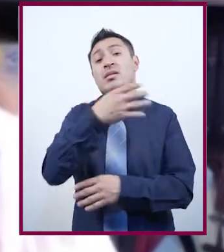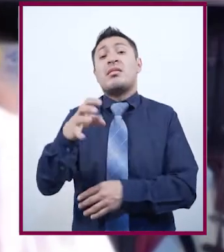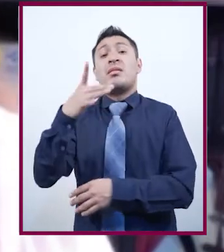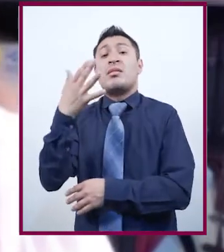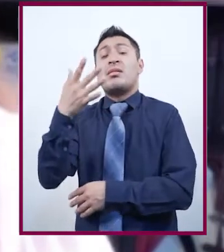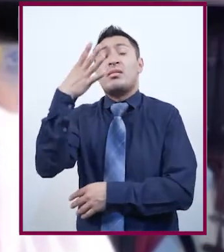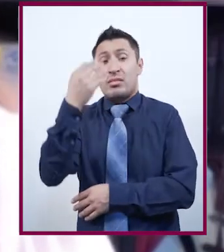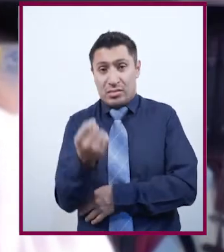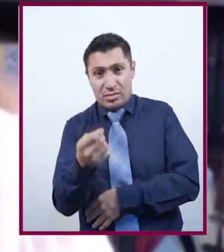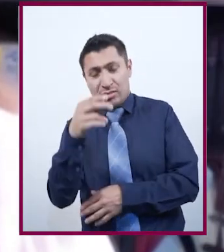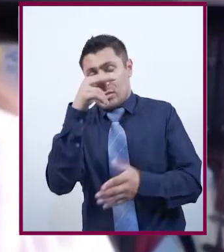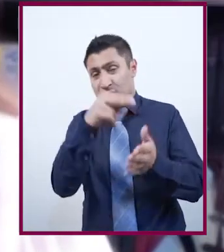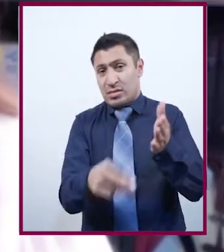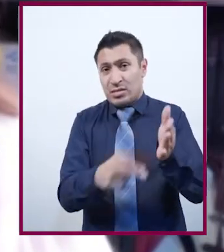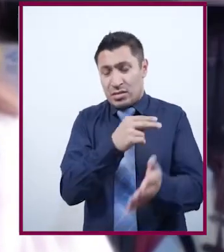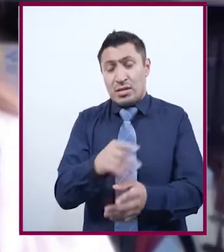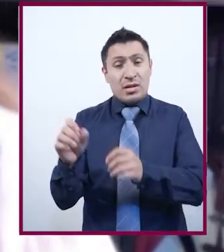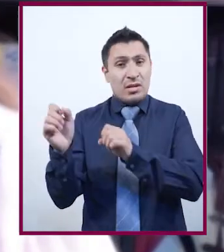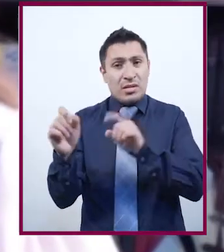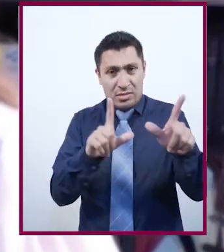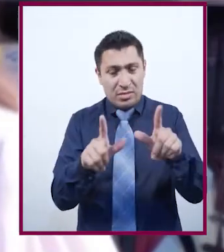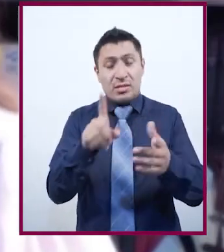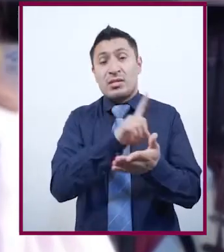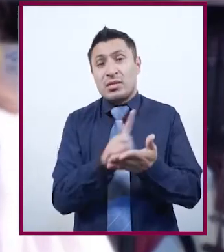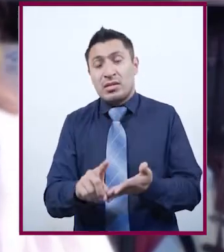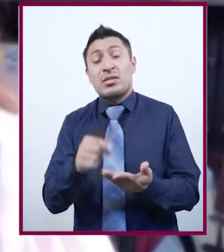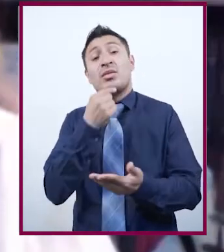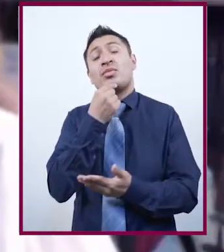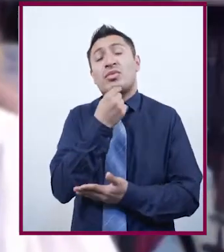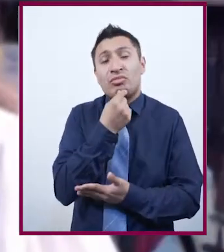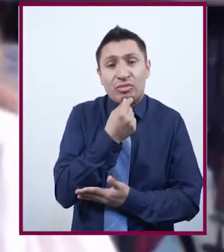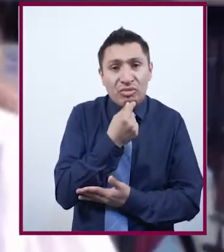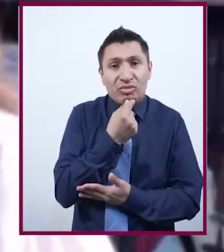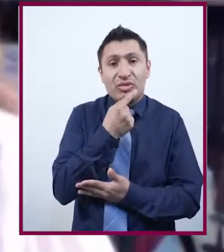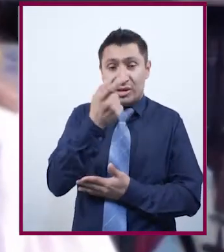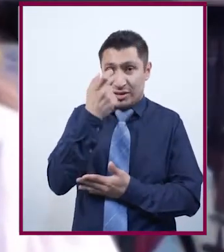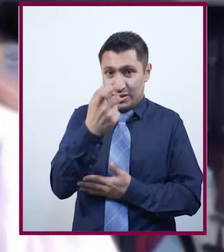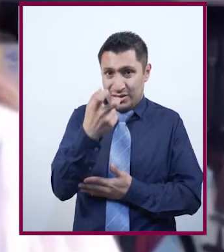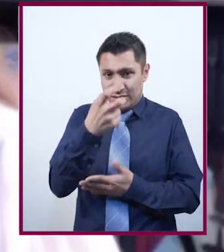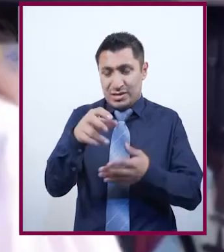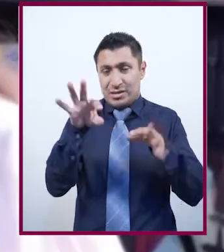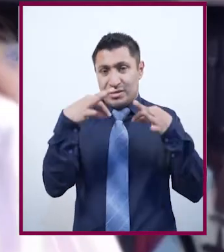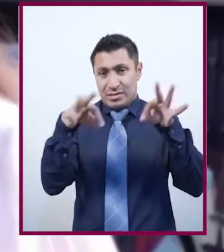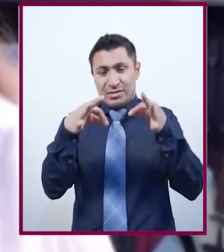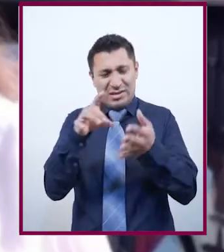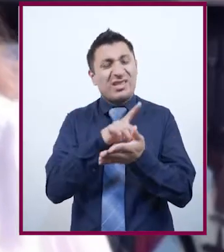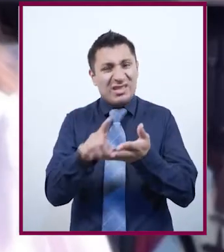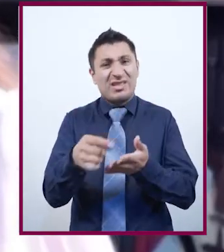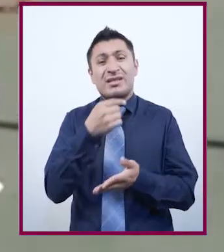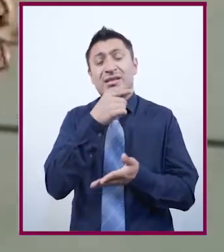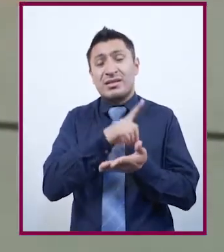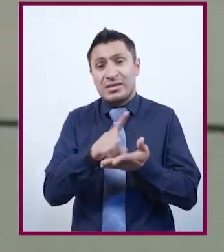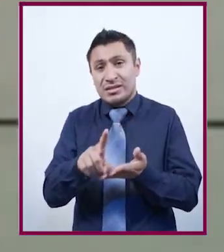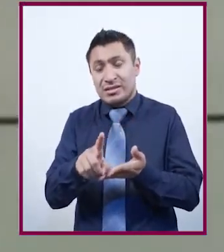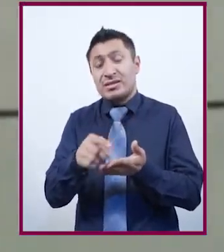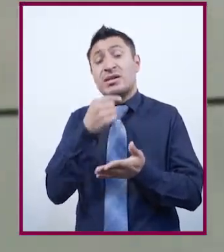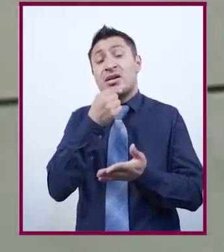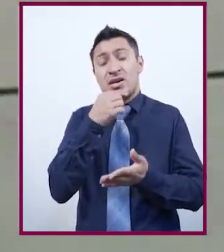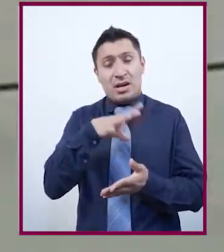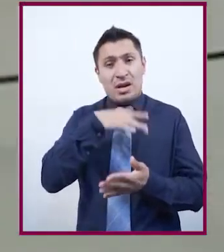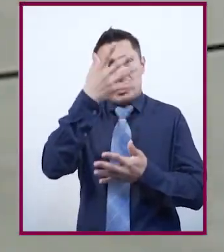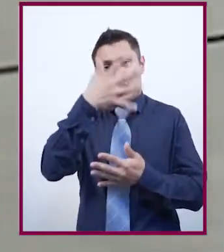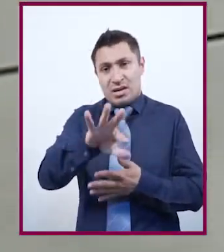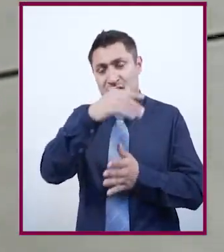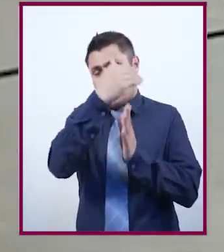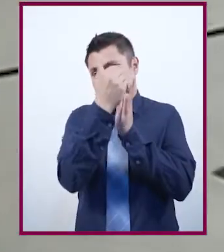la Declaración de los Derechos del Niño, ¿no? En esta Declaración de los Derechos del Niño había 10 principios. Entonces se empieza a